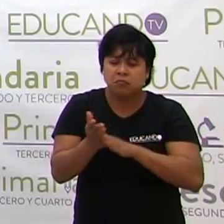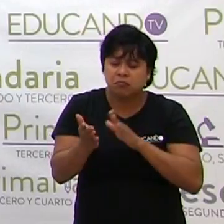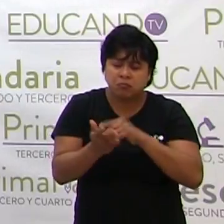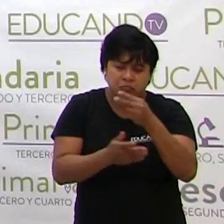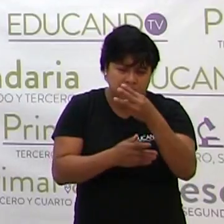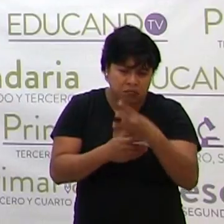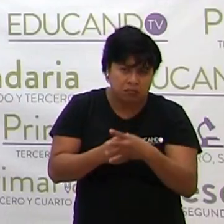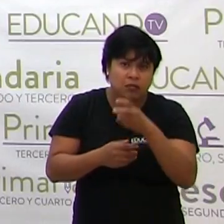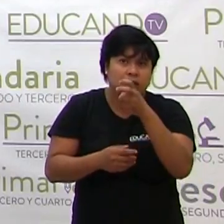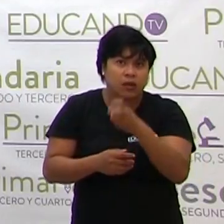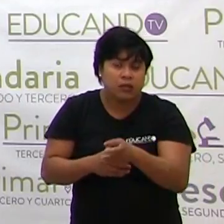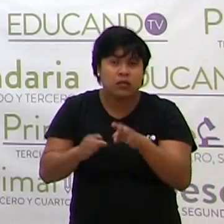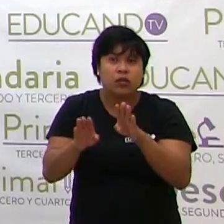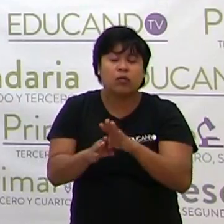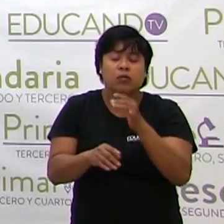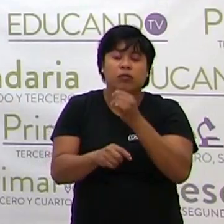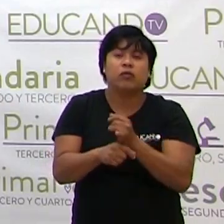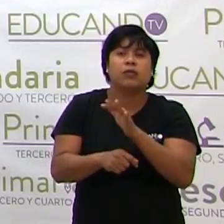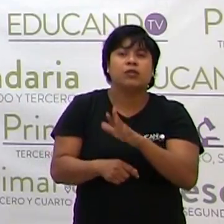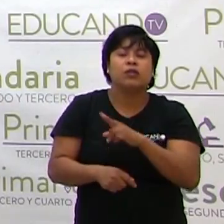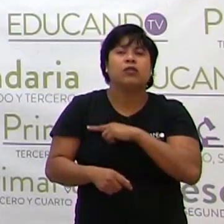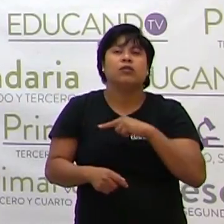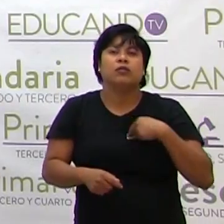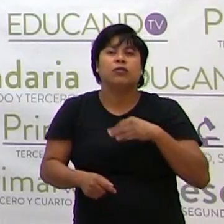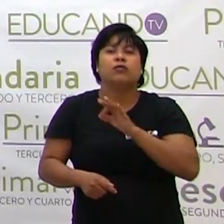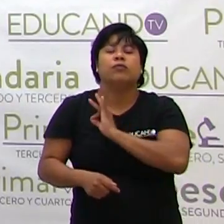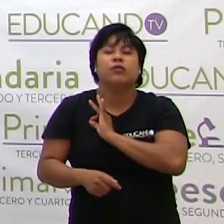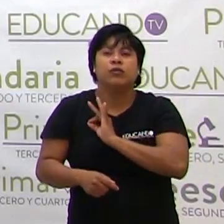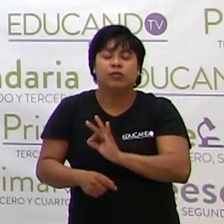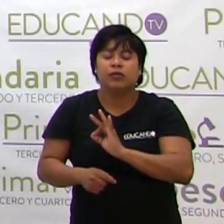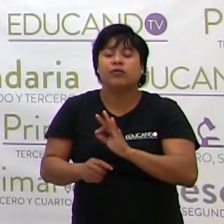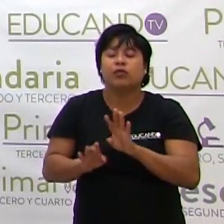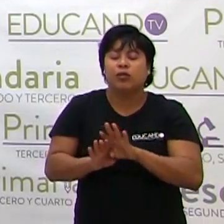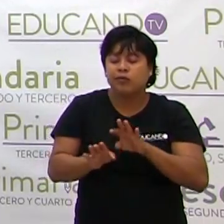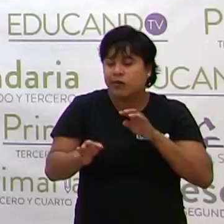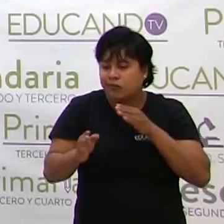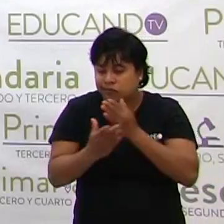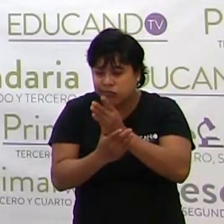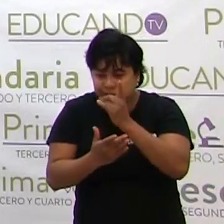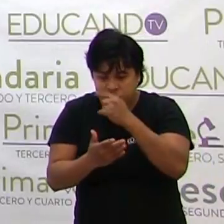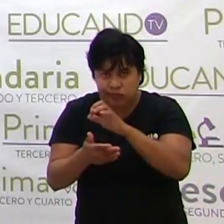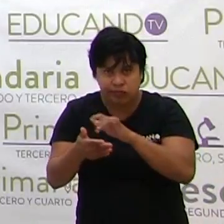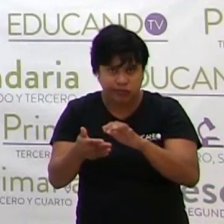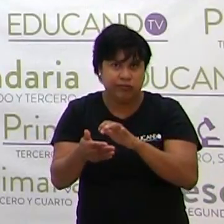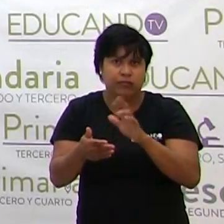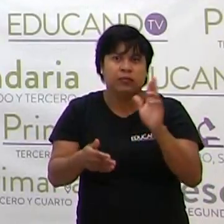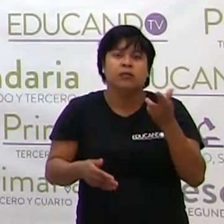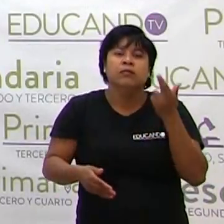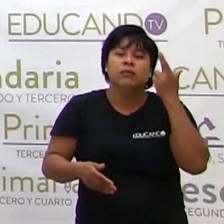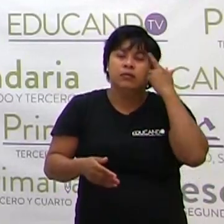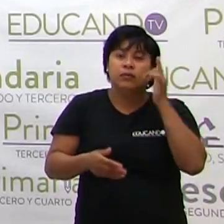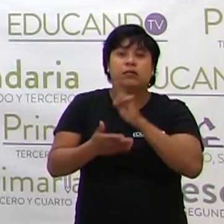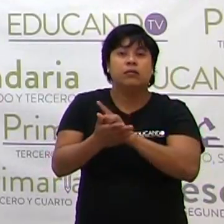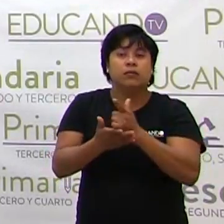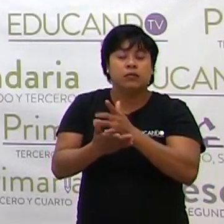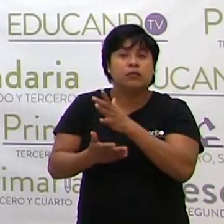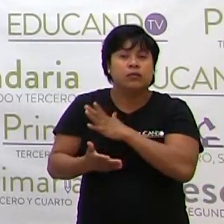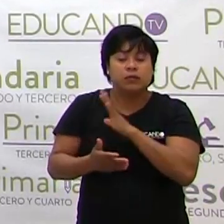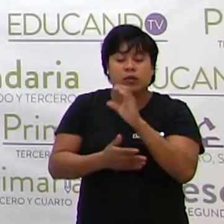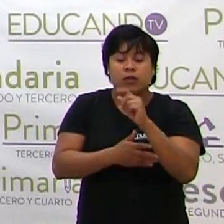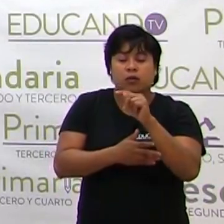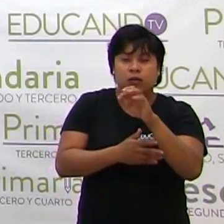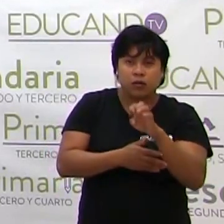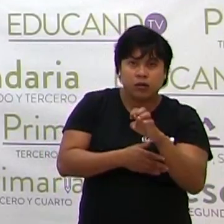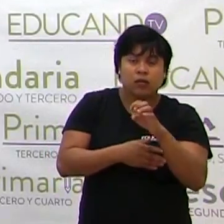el canal de información al cual vamos a poder accesar. Recuerda, el libro tiene cortes,